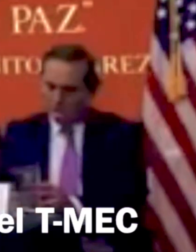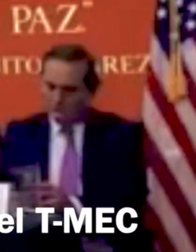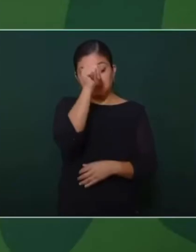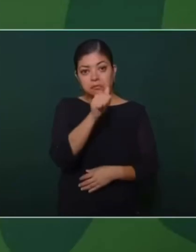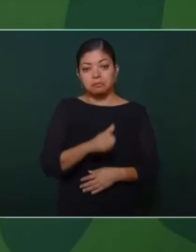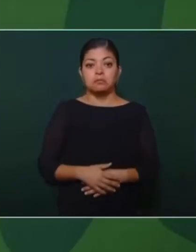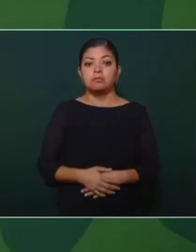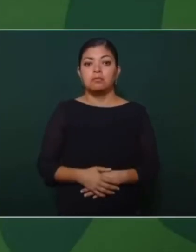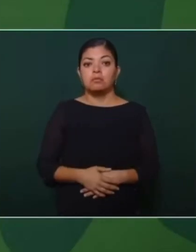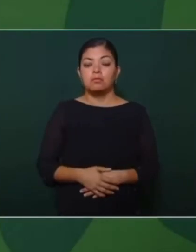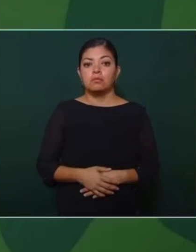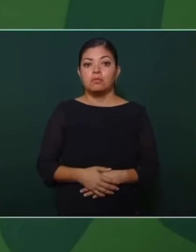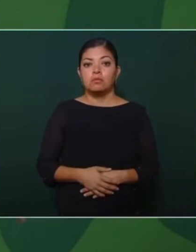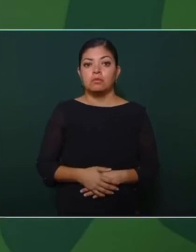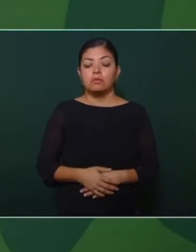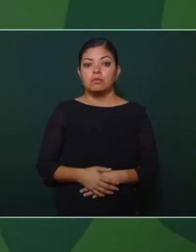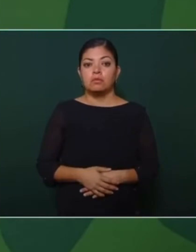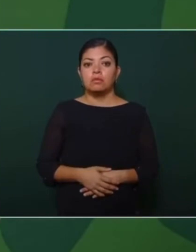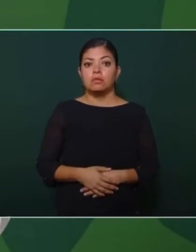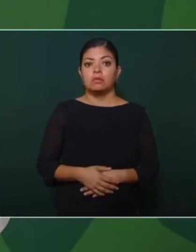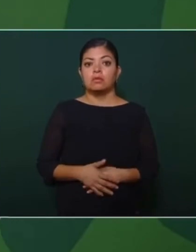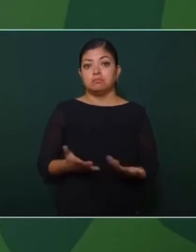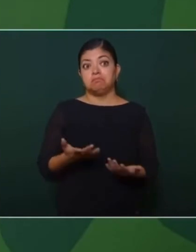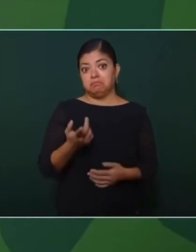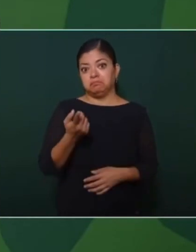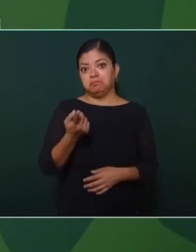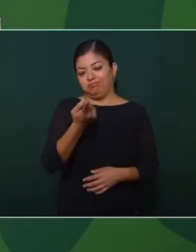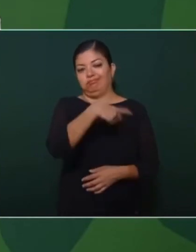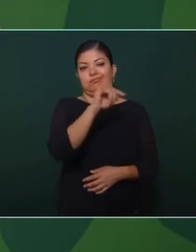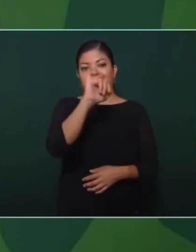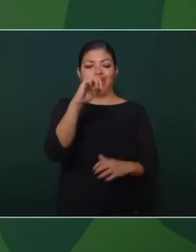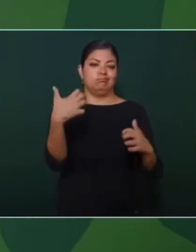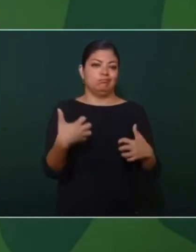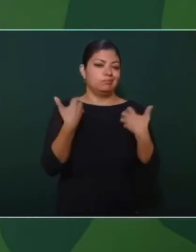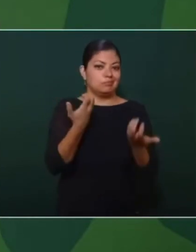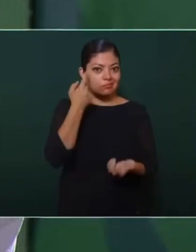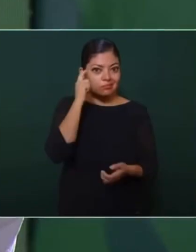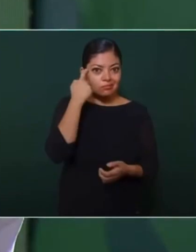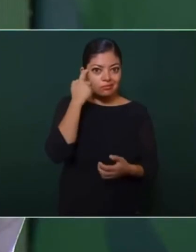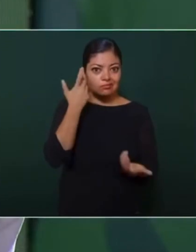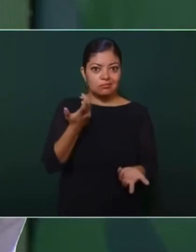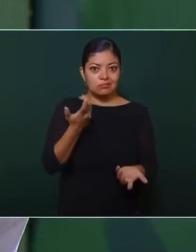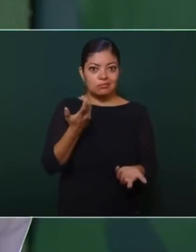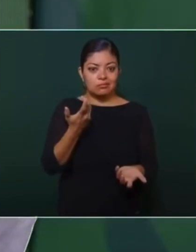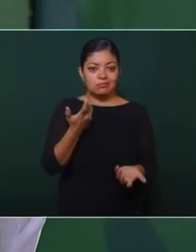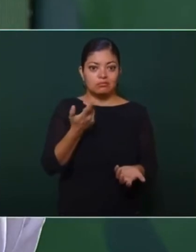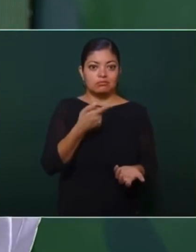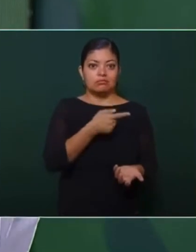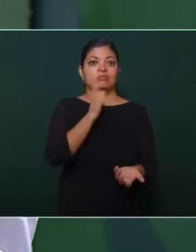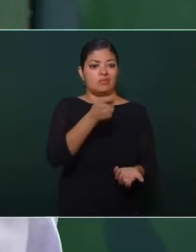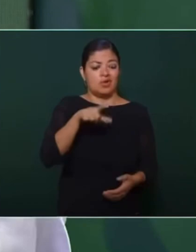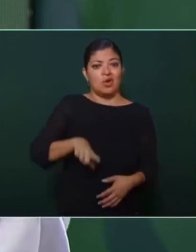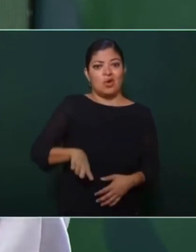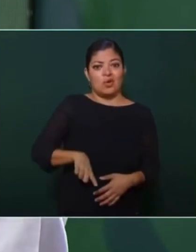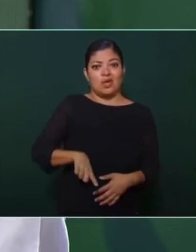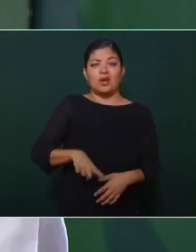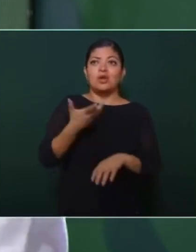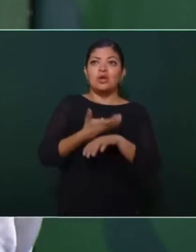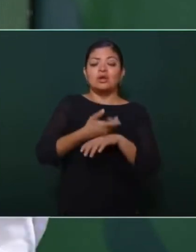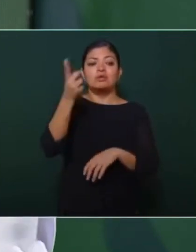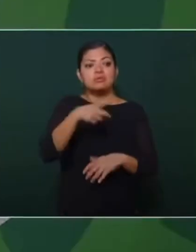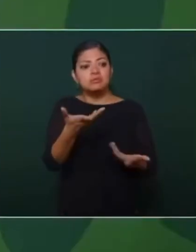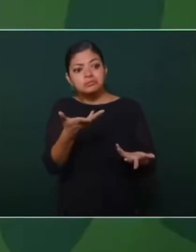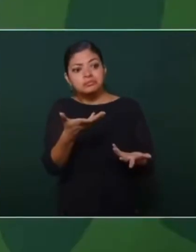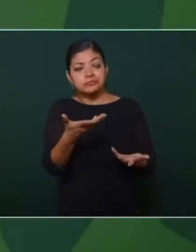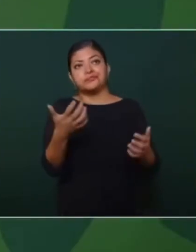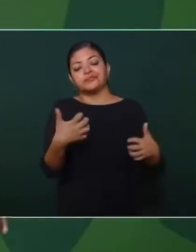Estados Unidos. Se molestaron los negociadores del gobierno de Estados Unidos